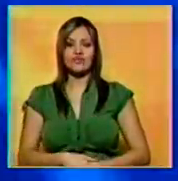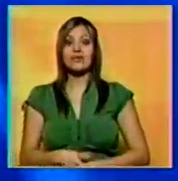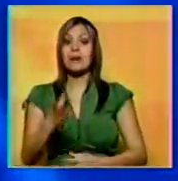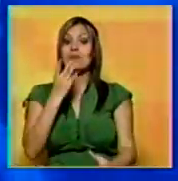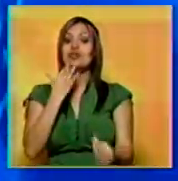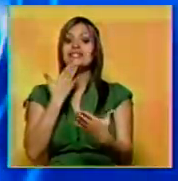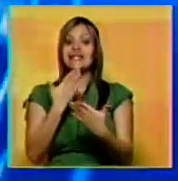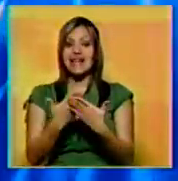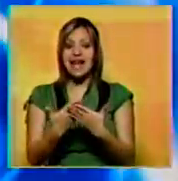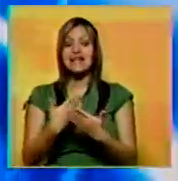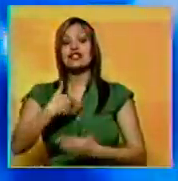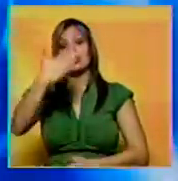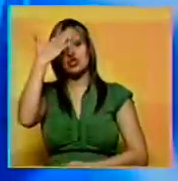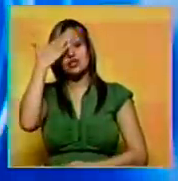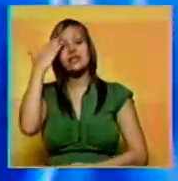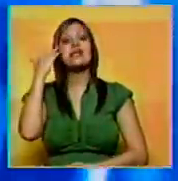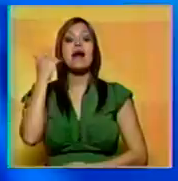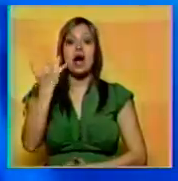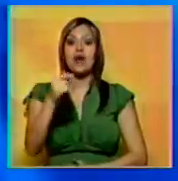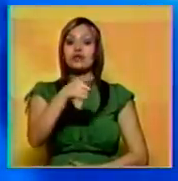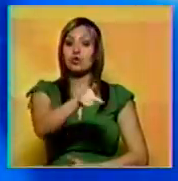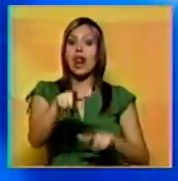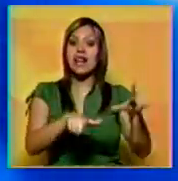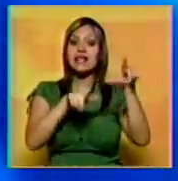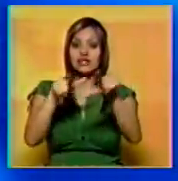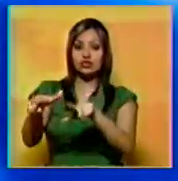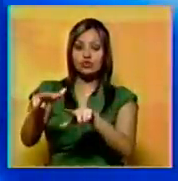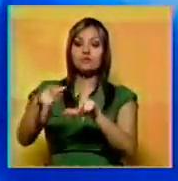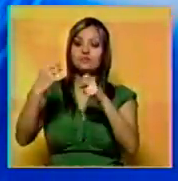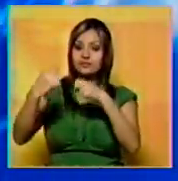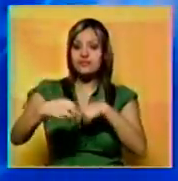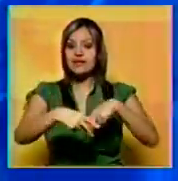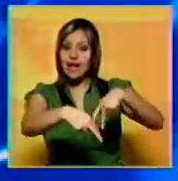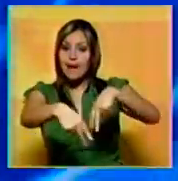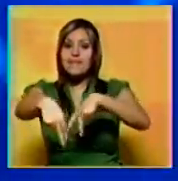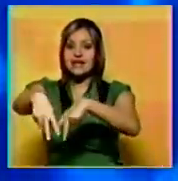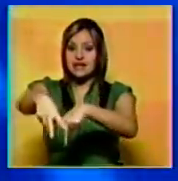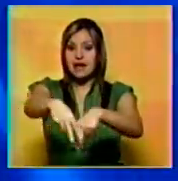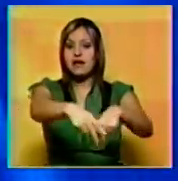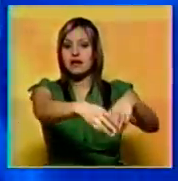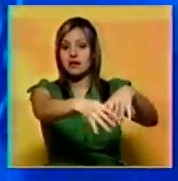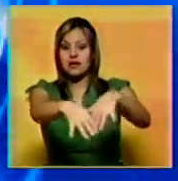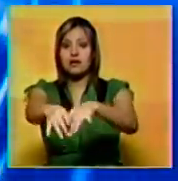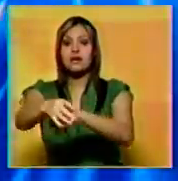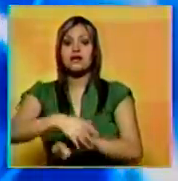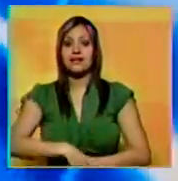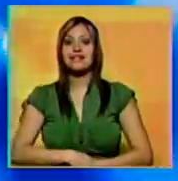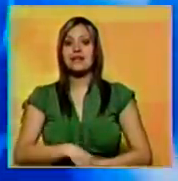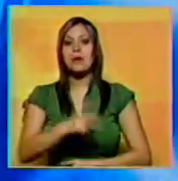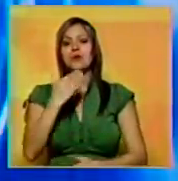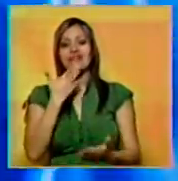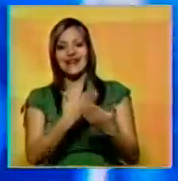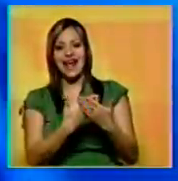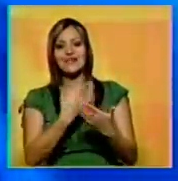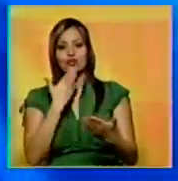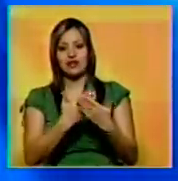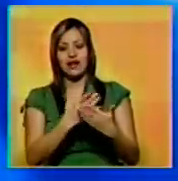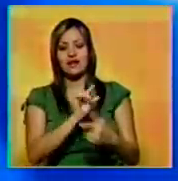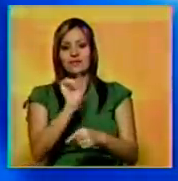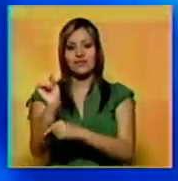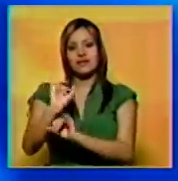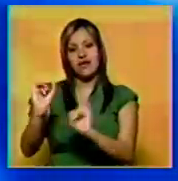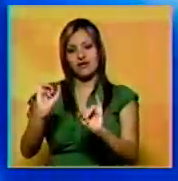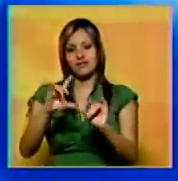gracias sabemos que ustedes van Ya listas para caminar van a Claro que sí muchas gracias vamos a dejarla